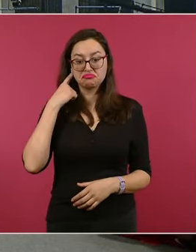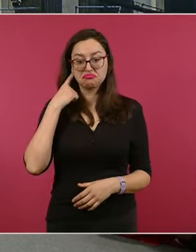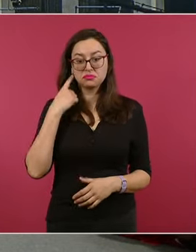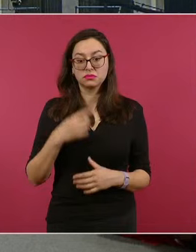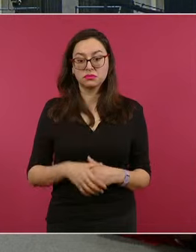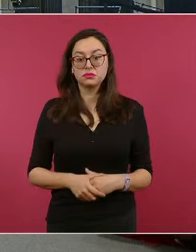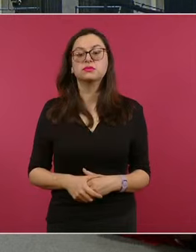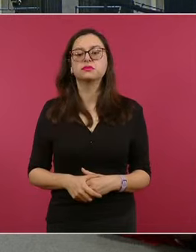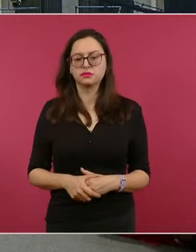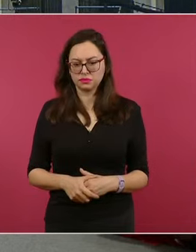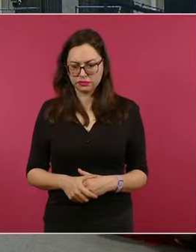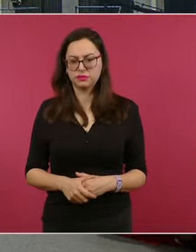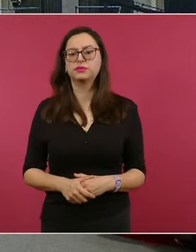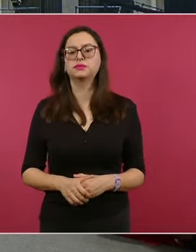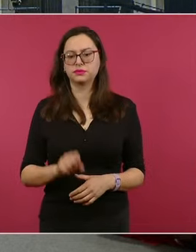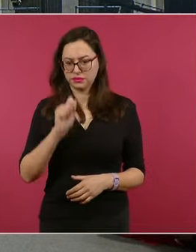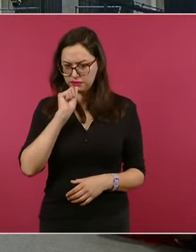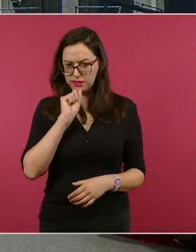Los mexicanos que han pedido asilo a sí, país, sí,